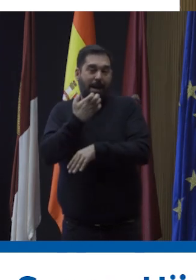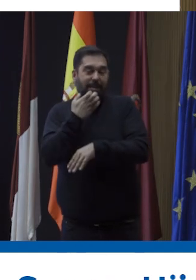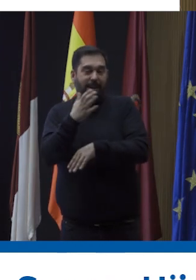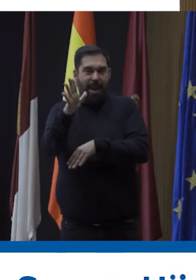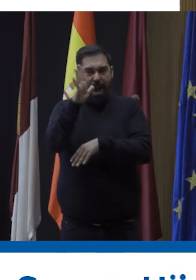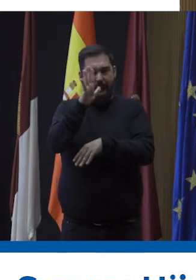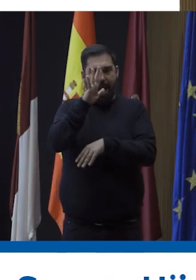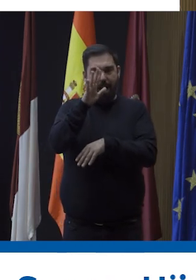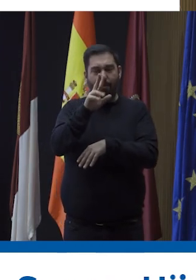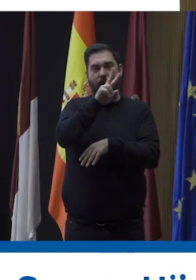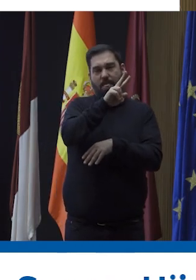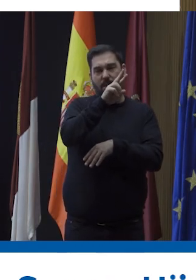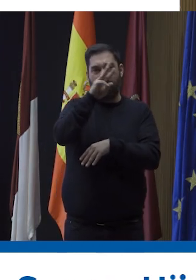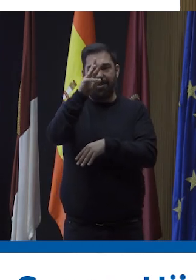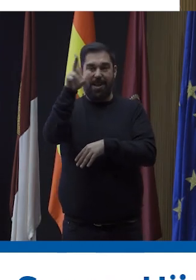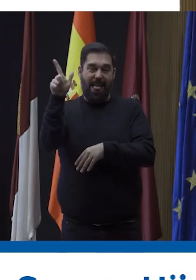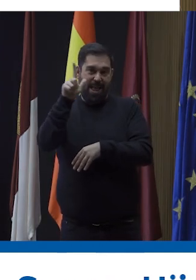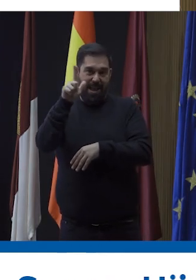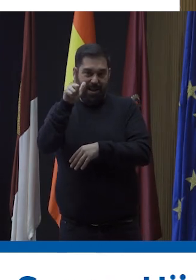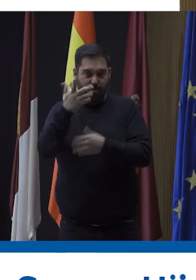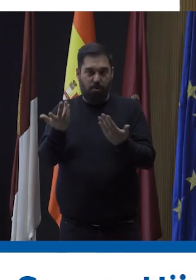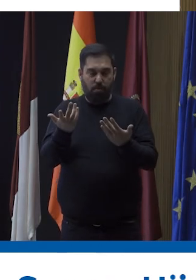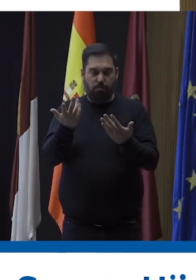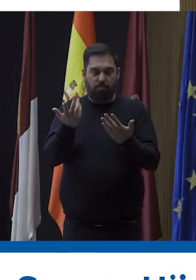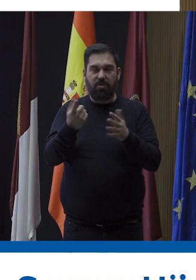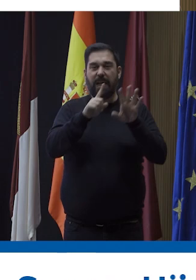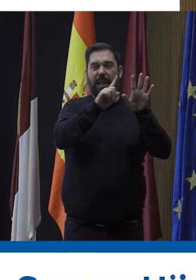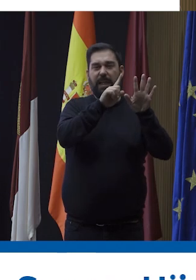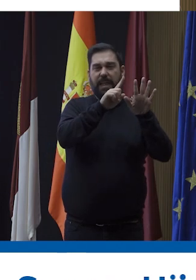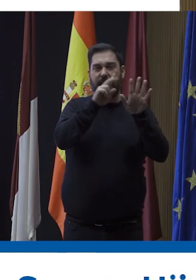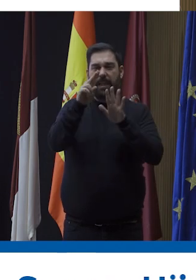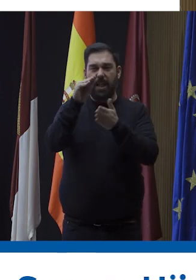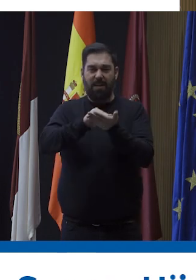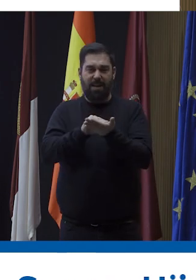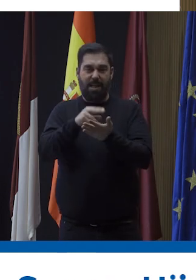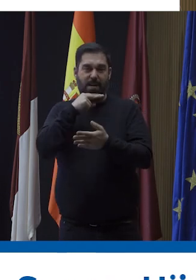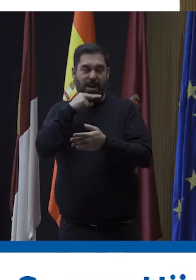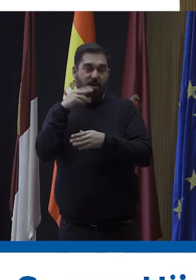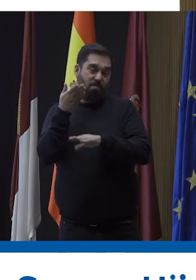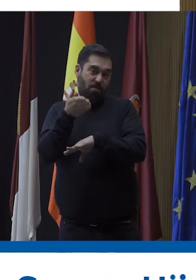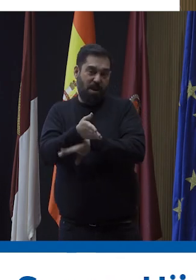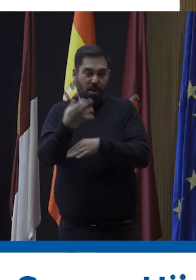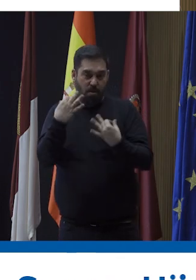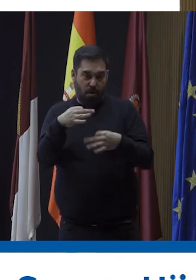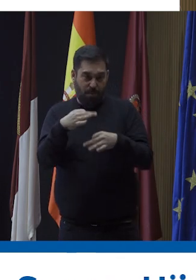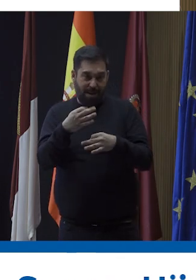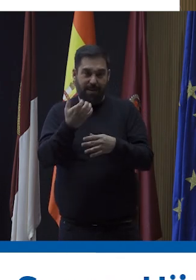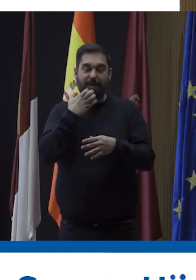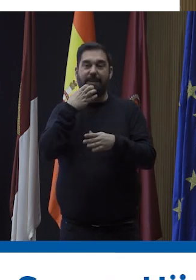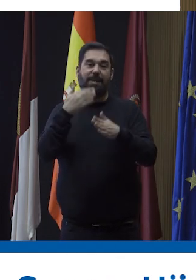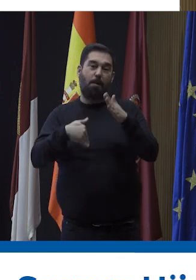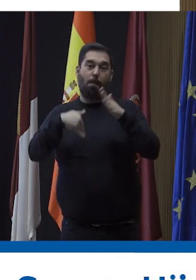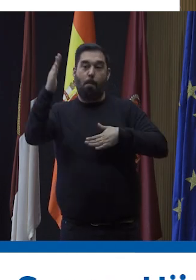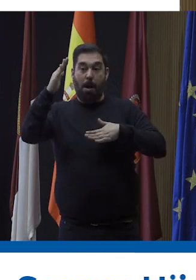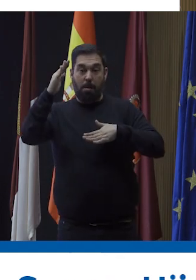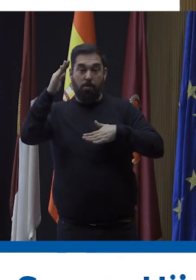en general a lo largo del día, unas 6-7 veces, con lo cual, ¿vale? Todo lo que sea por encima de estos